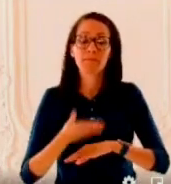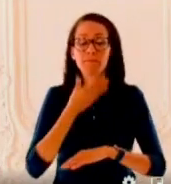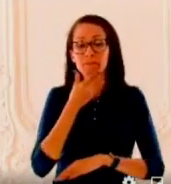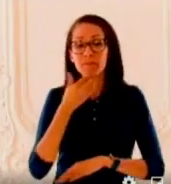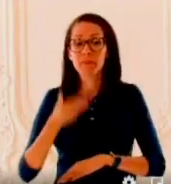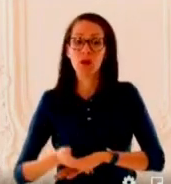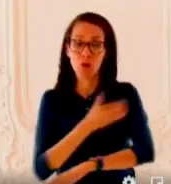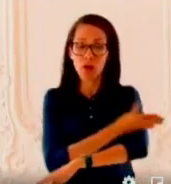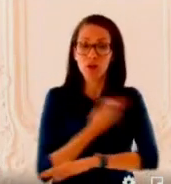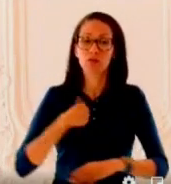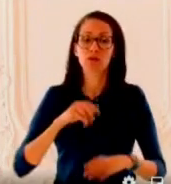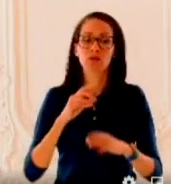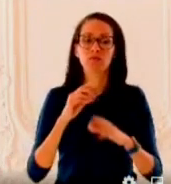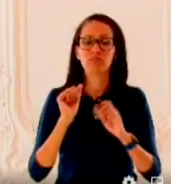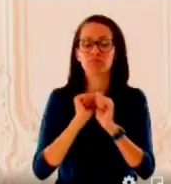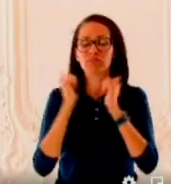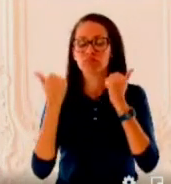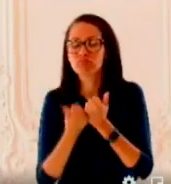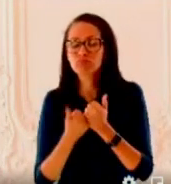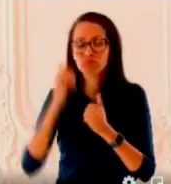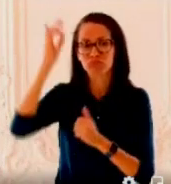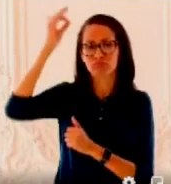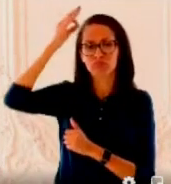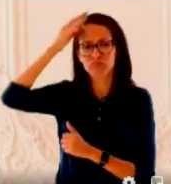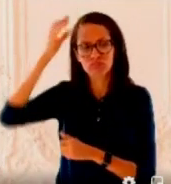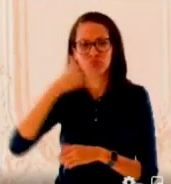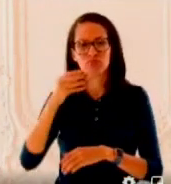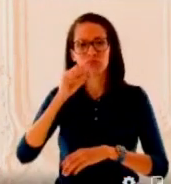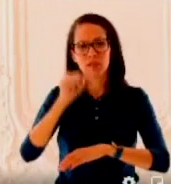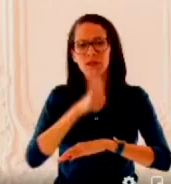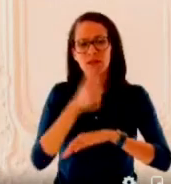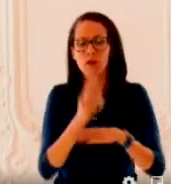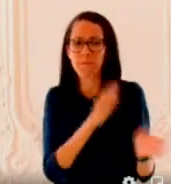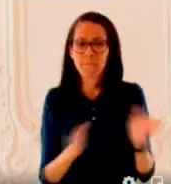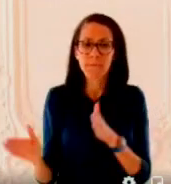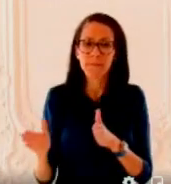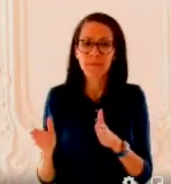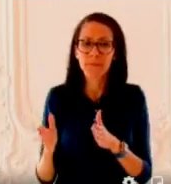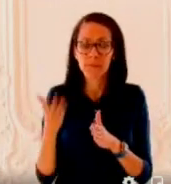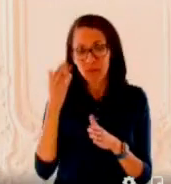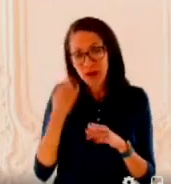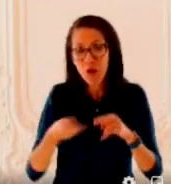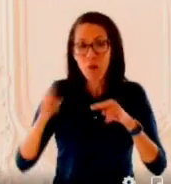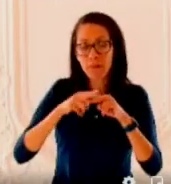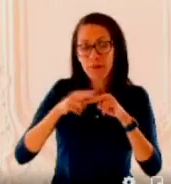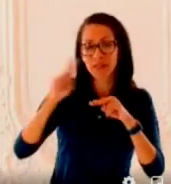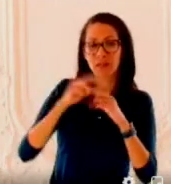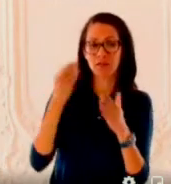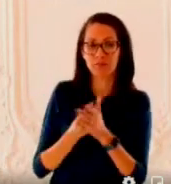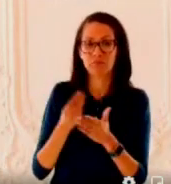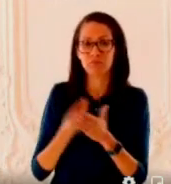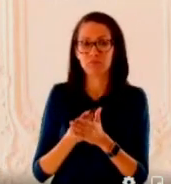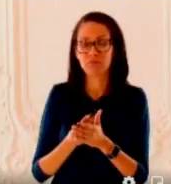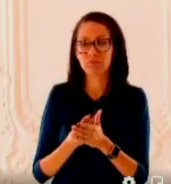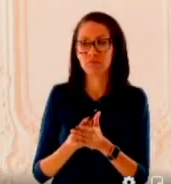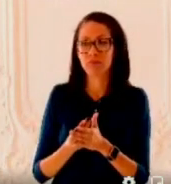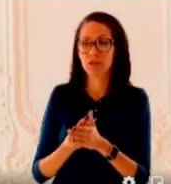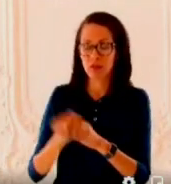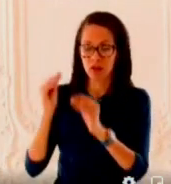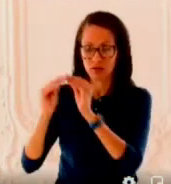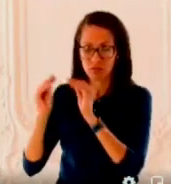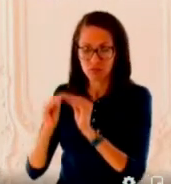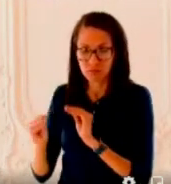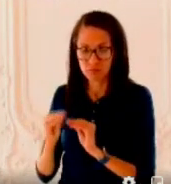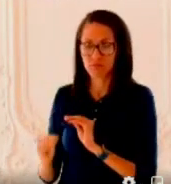las agencias reguladoras federales y ha establecido un plan para aumentar ingresos y realizar arrendamientos al